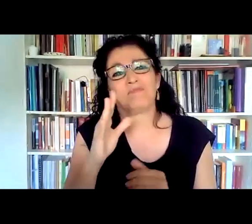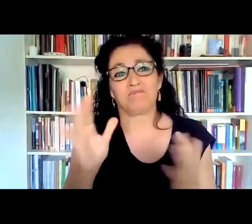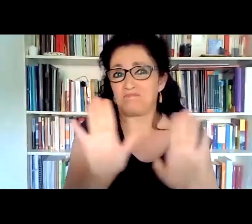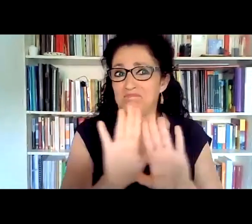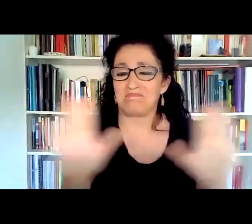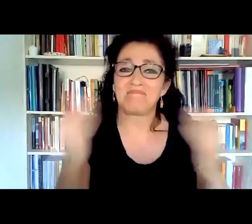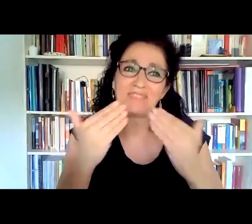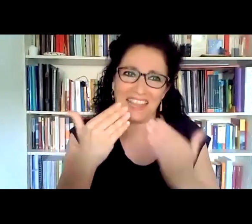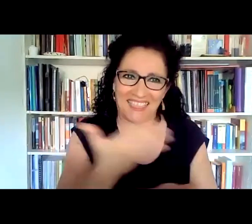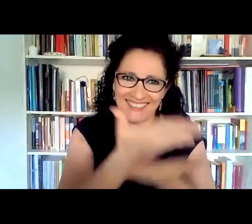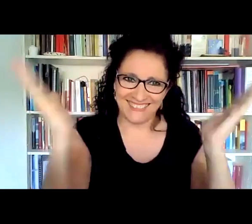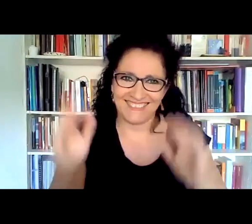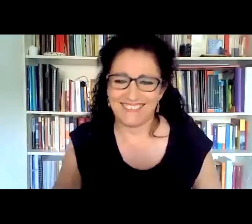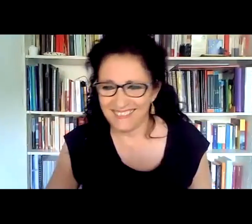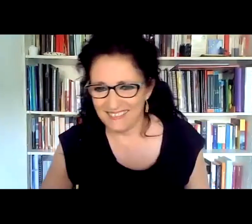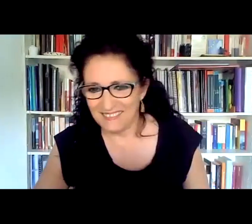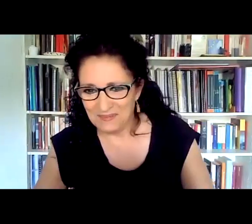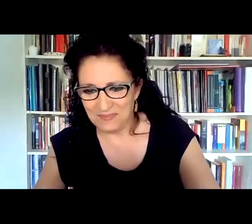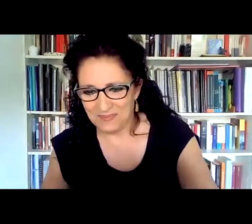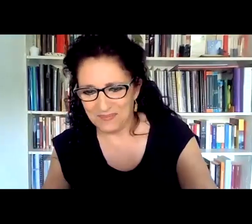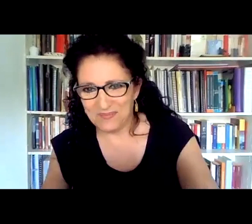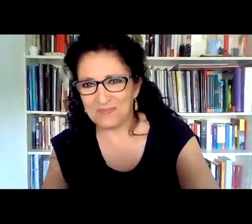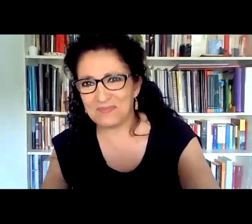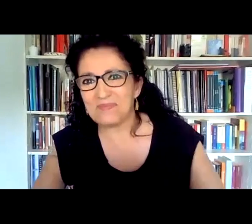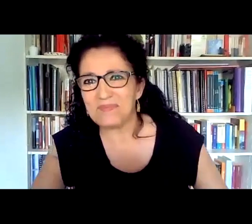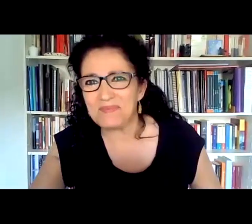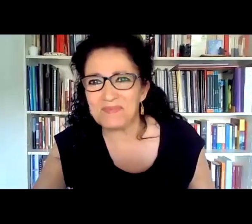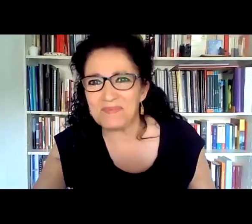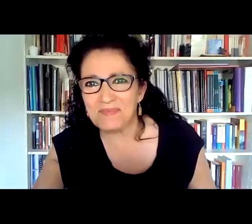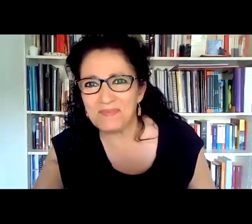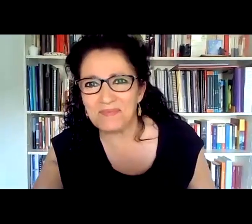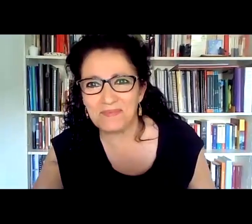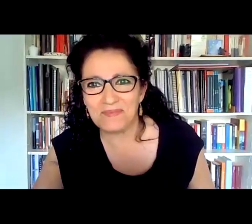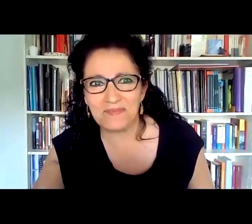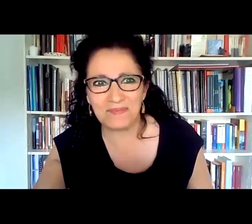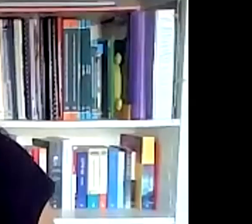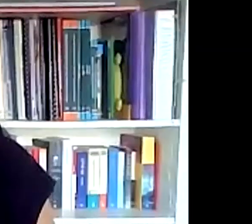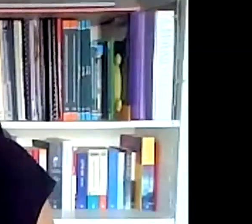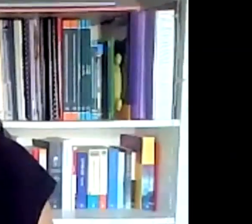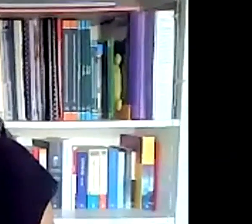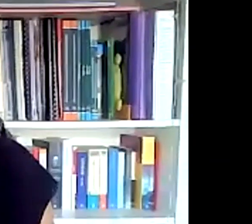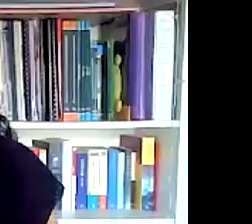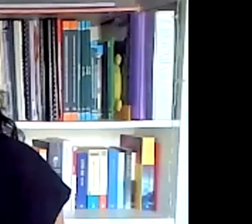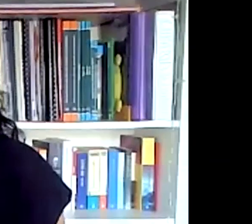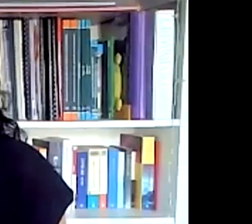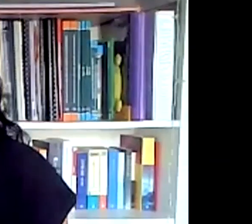evolución que ha vivido esta lengua en nuestro país. Muchísimas gracias a todos y a todas.